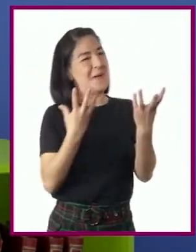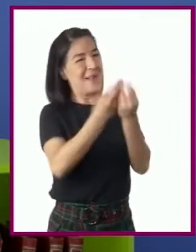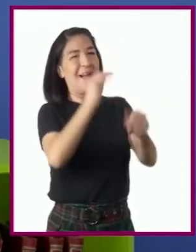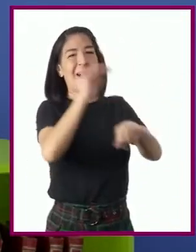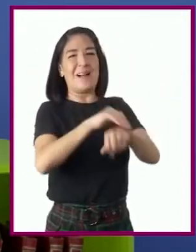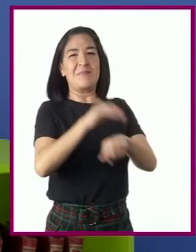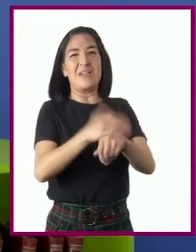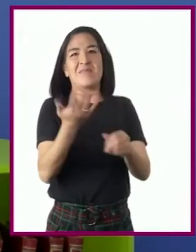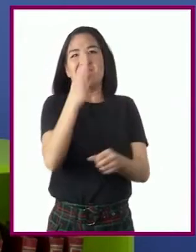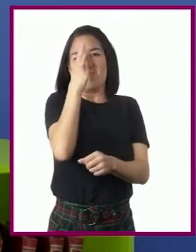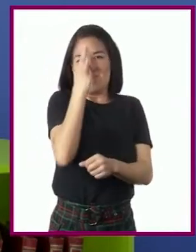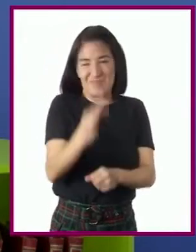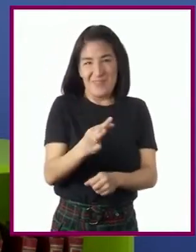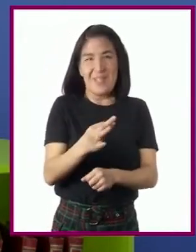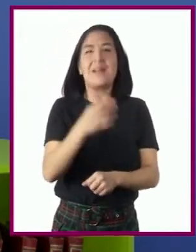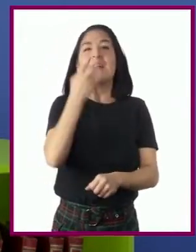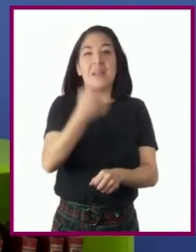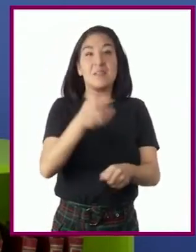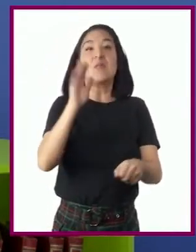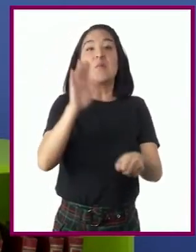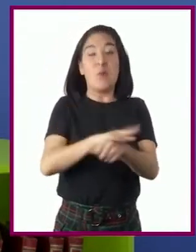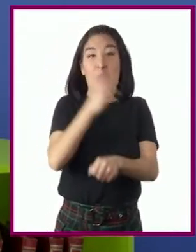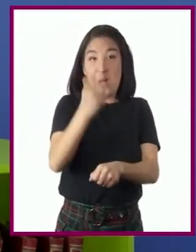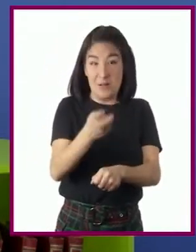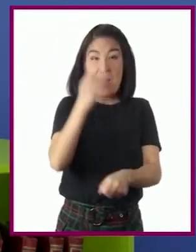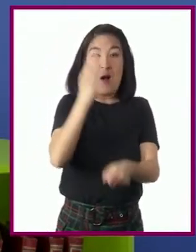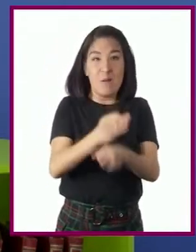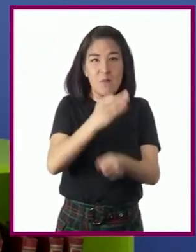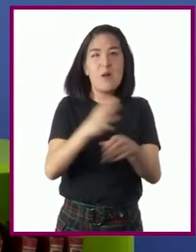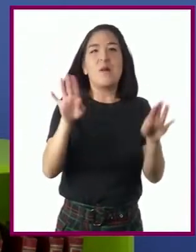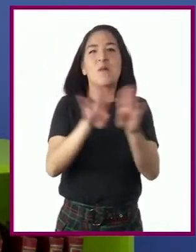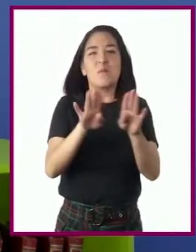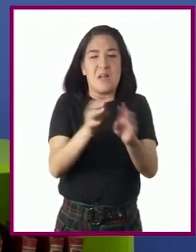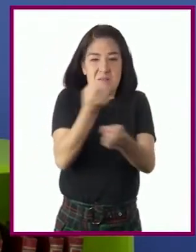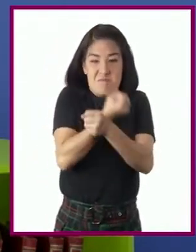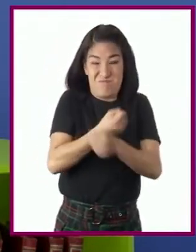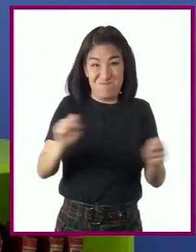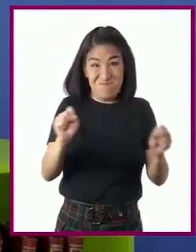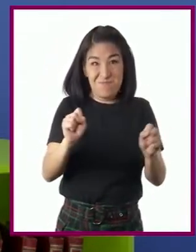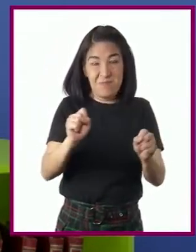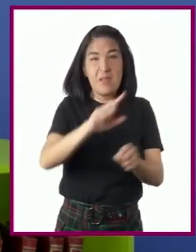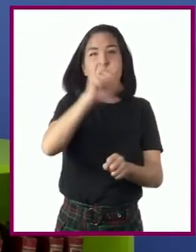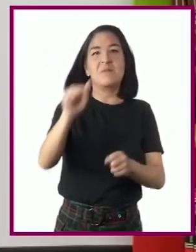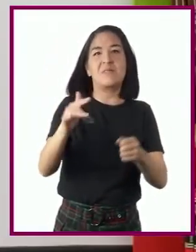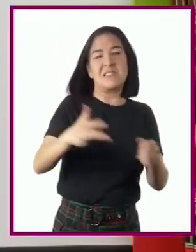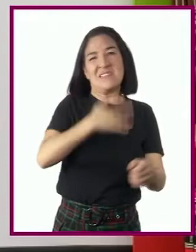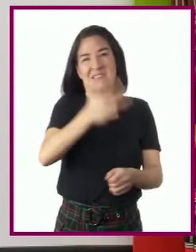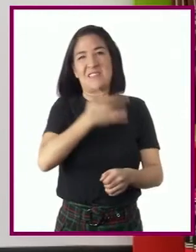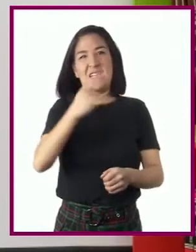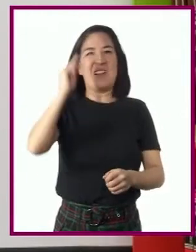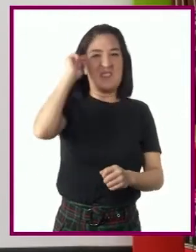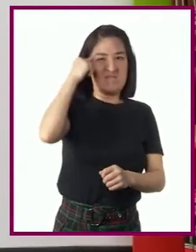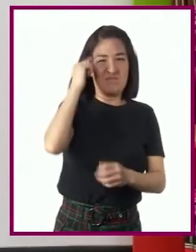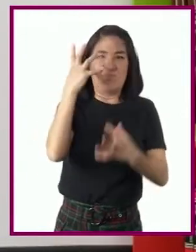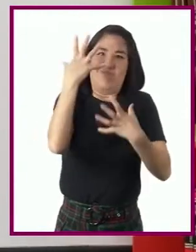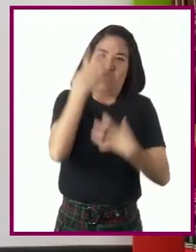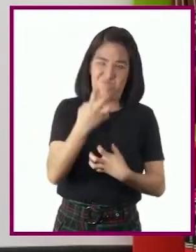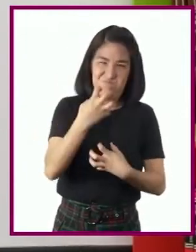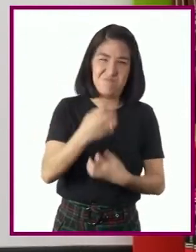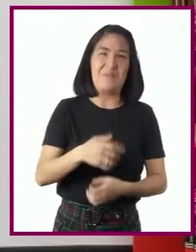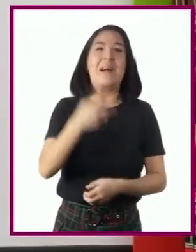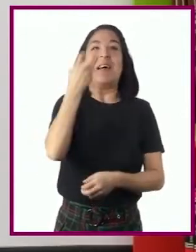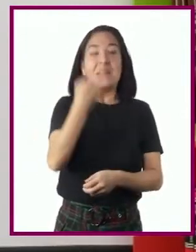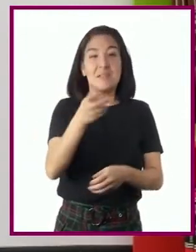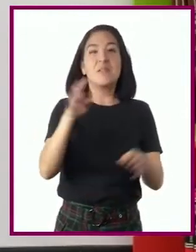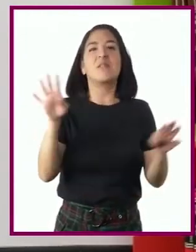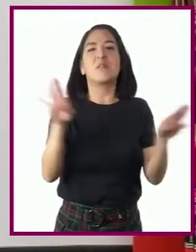Esto seguramente provocará que el aburrimiento se convierta en enojo y frustración. Después, saber